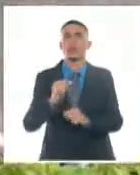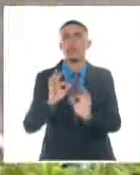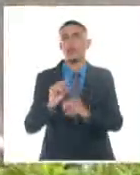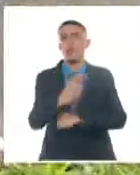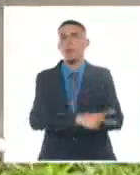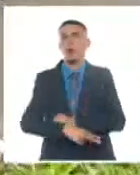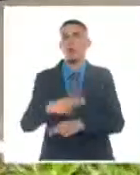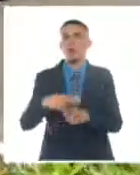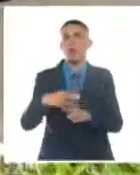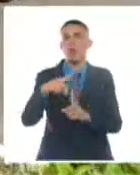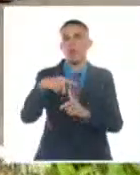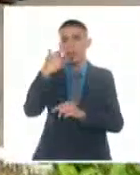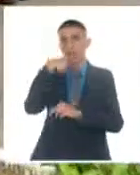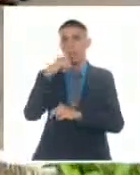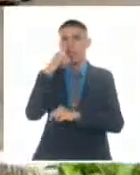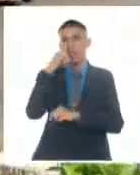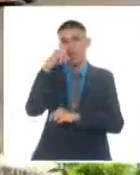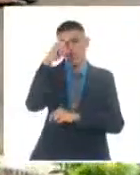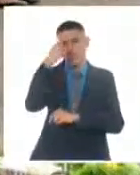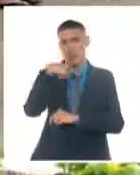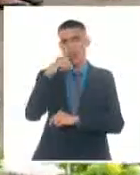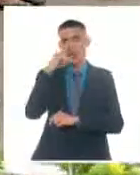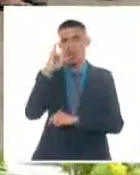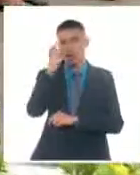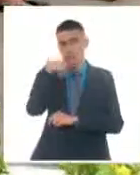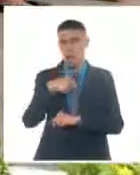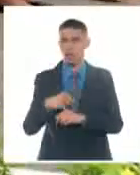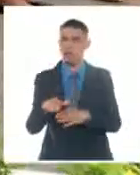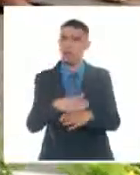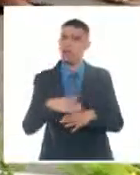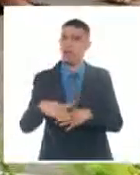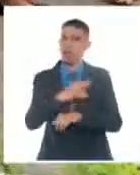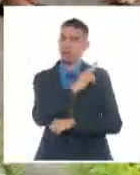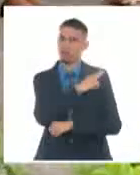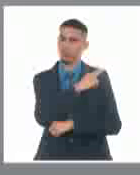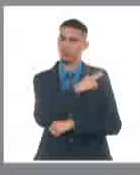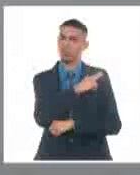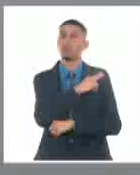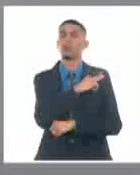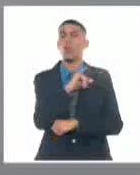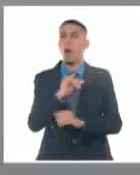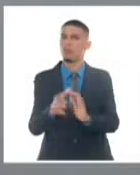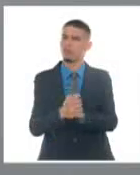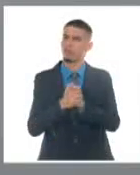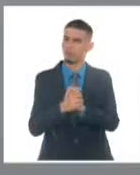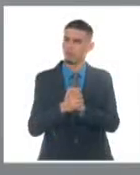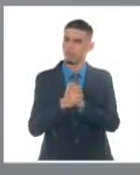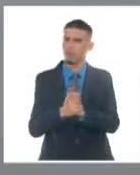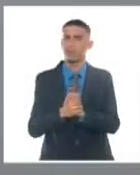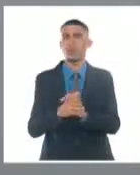de intercambios con representantes de altos cargos del gobierno, personalidades, amigos solidarios con Cuba y